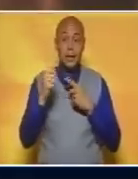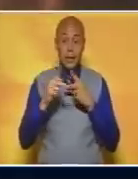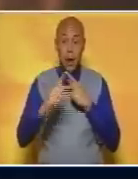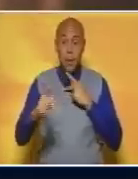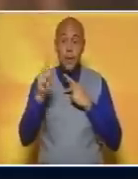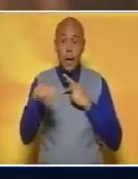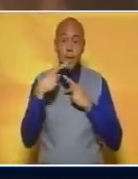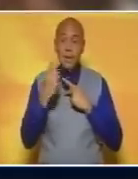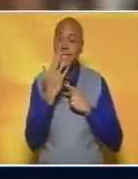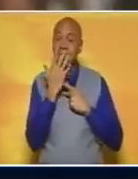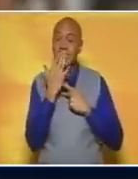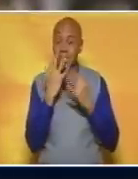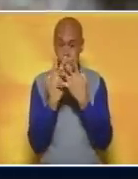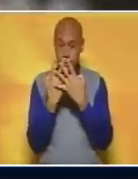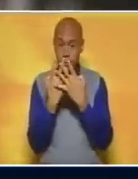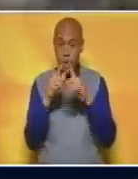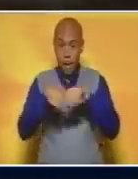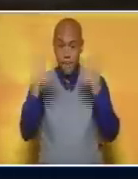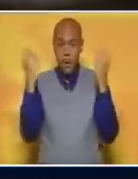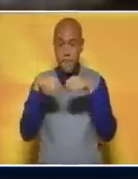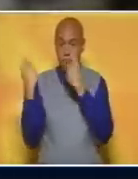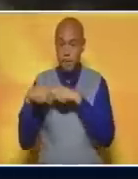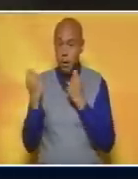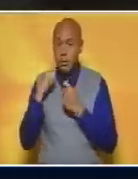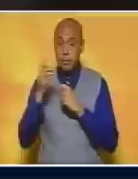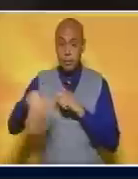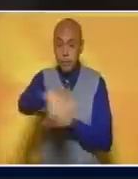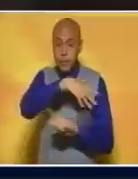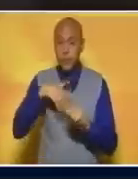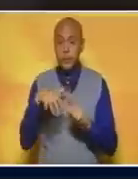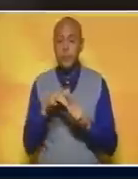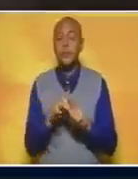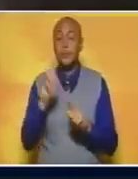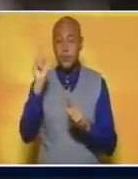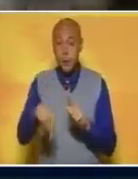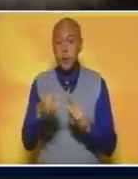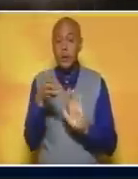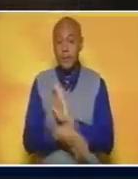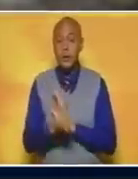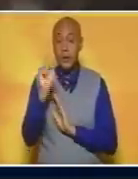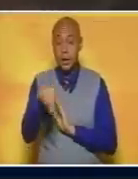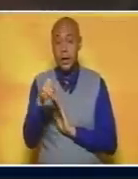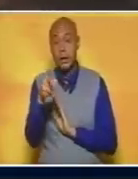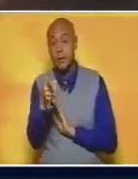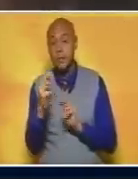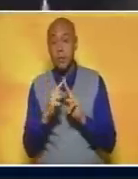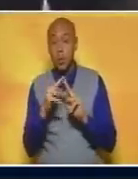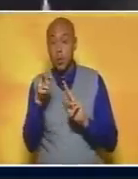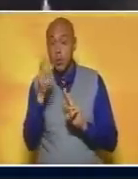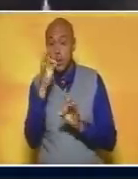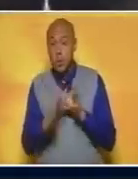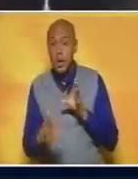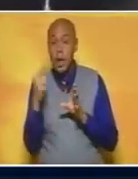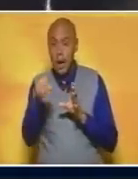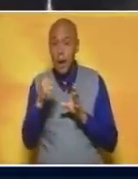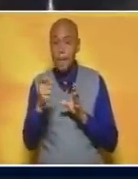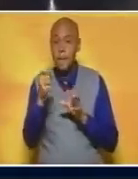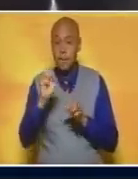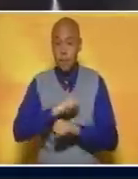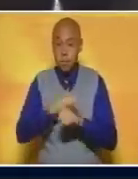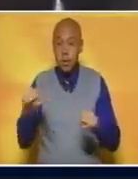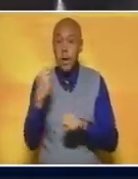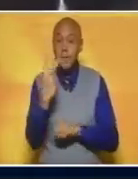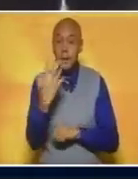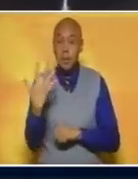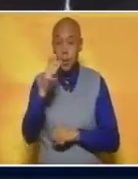y rompió cristales de ventanas en algunas poblaciones cercanas. Se conoció que al momento del accidente estaban trabajando unas